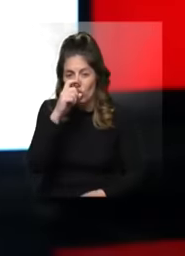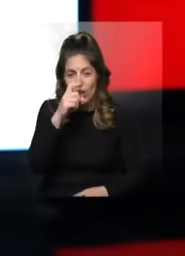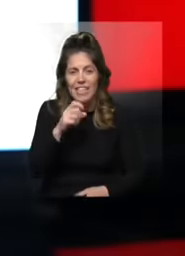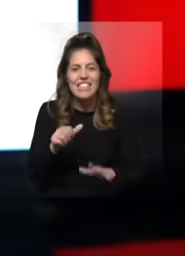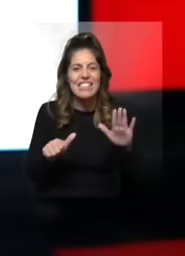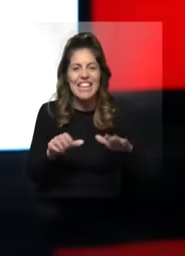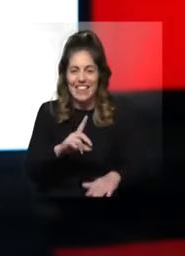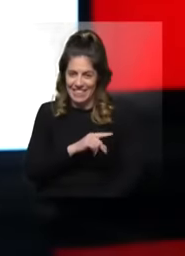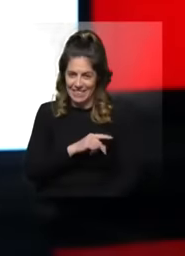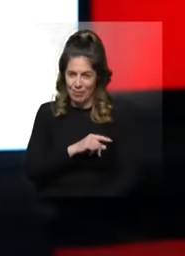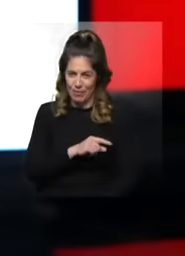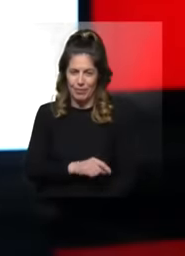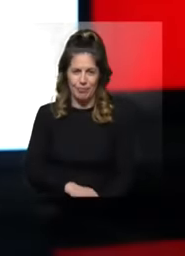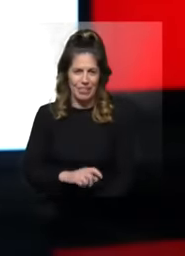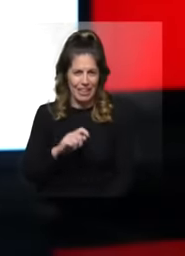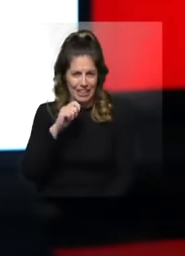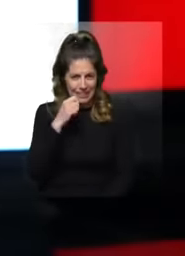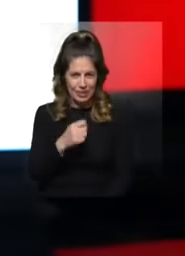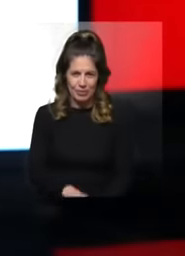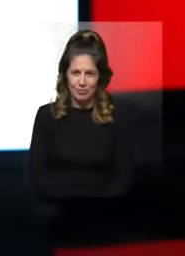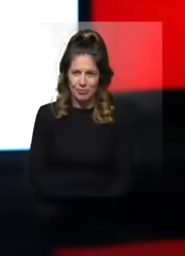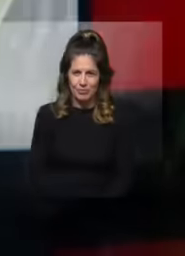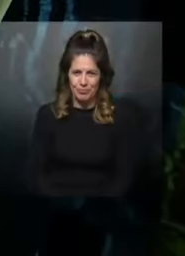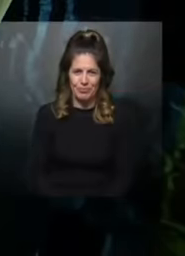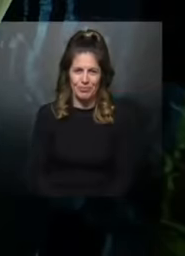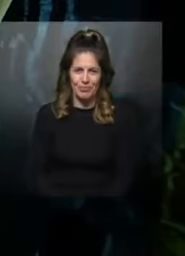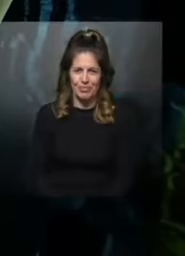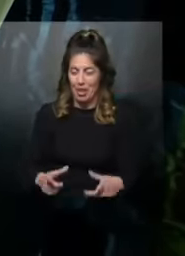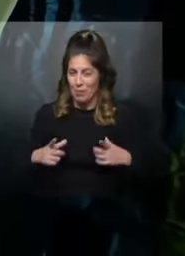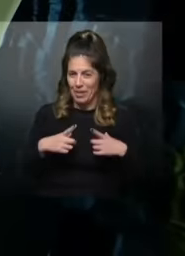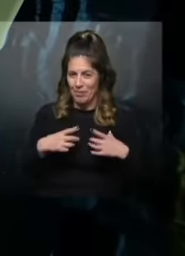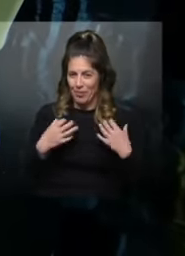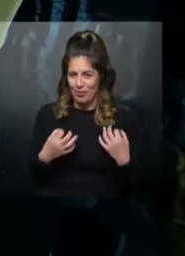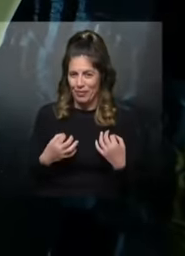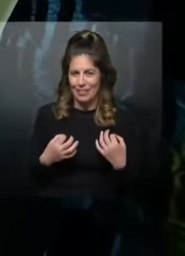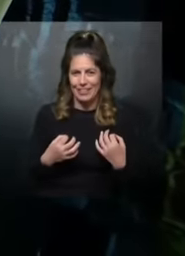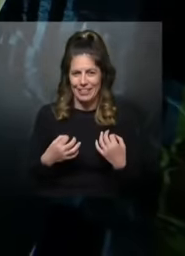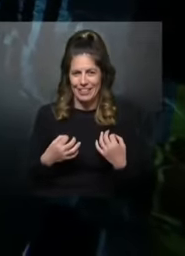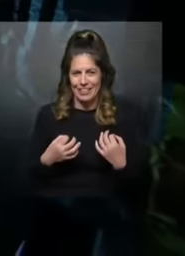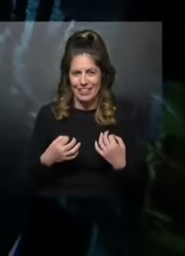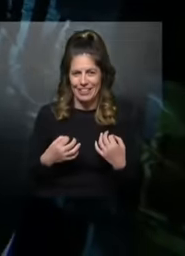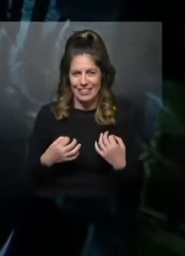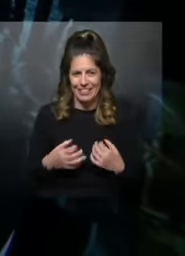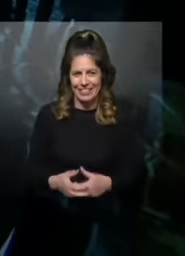de diciembre. 6 de diciembre. Qué linda. Muy fecha. Bien. Tenemos... Esperemos que esté bien el... ¿Qué?